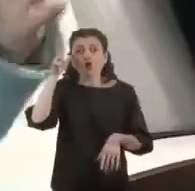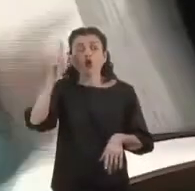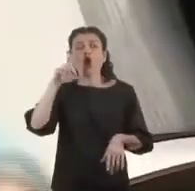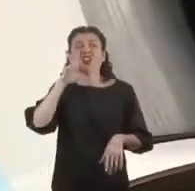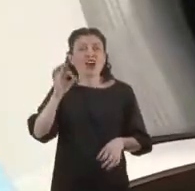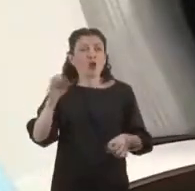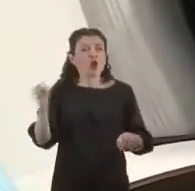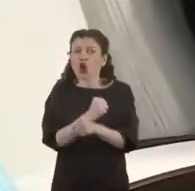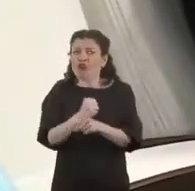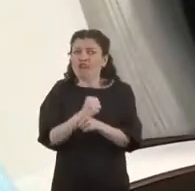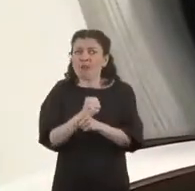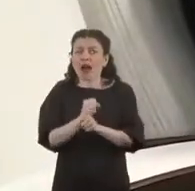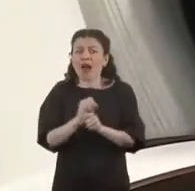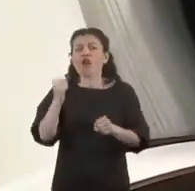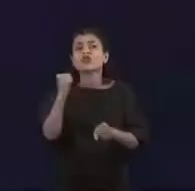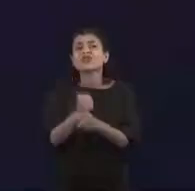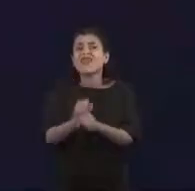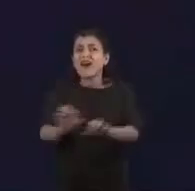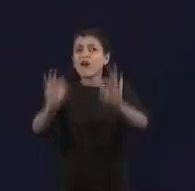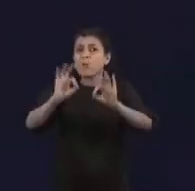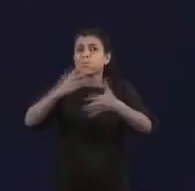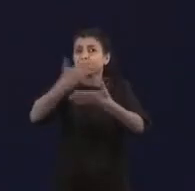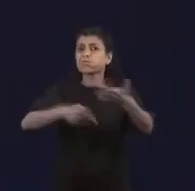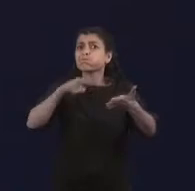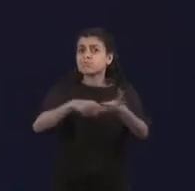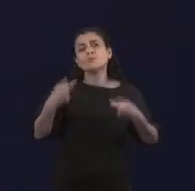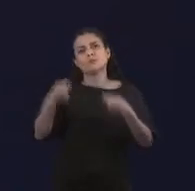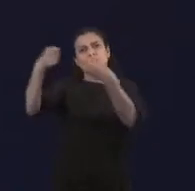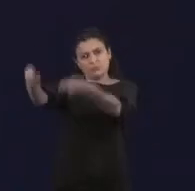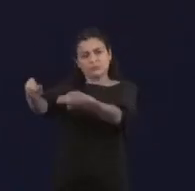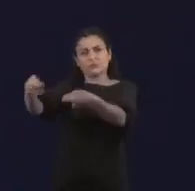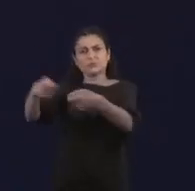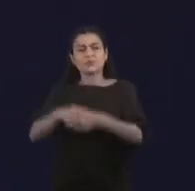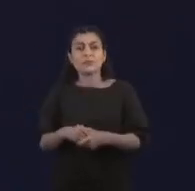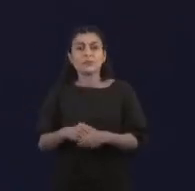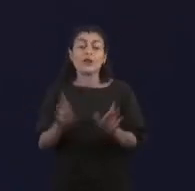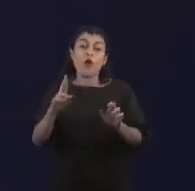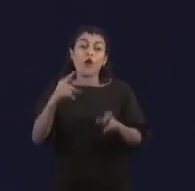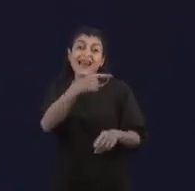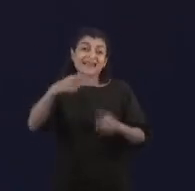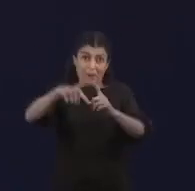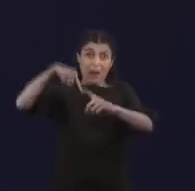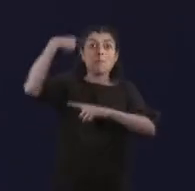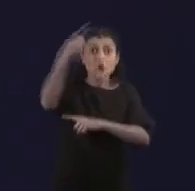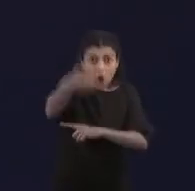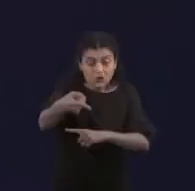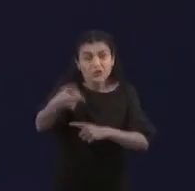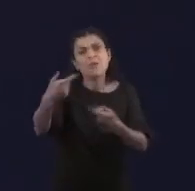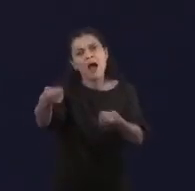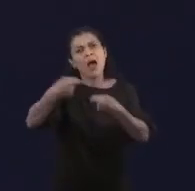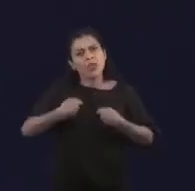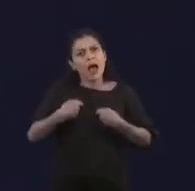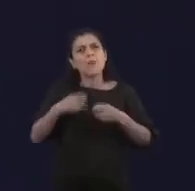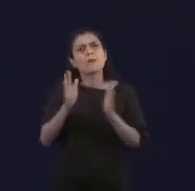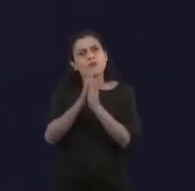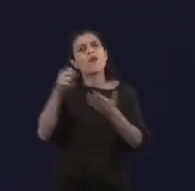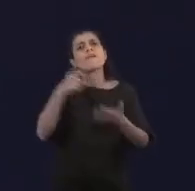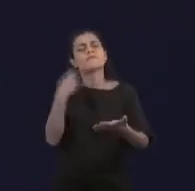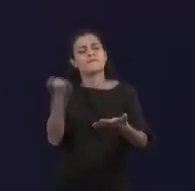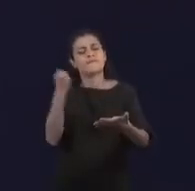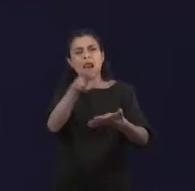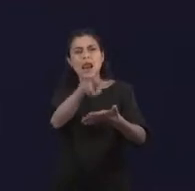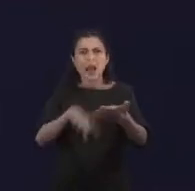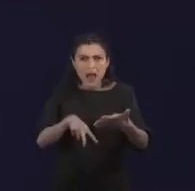que se lo traemos. Bueno, estaremos en la vigilia, pero bueno. encantado que la semana que le sigue me lo Vale, alcances gracias. o nos